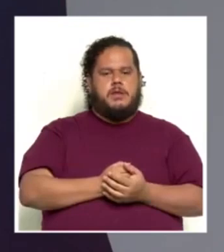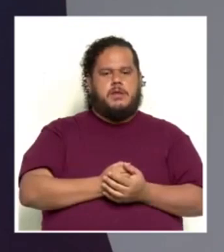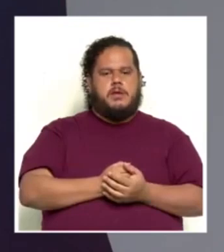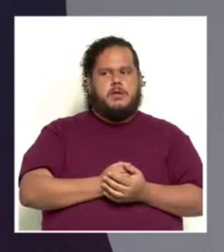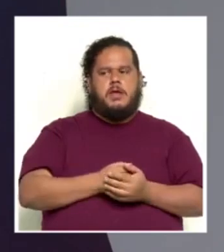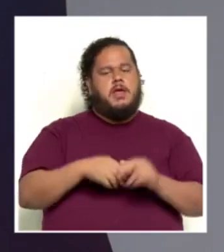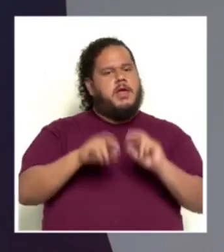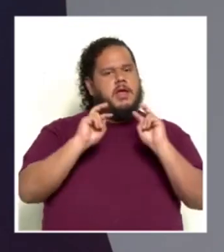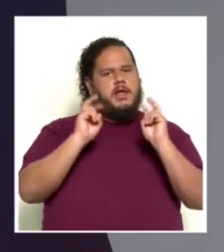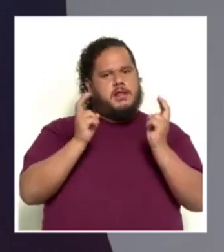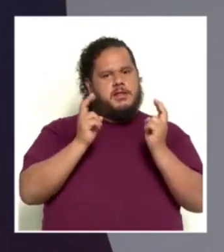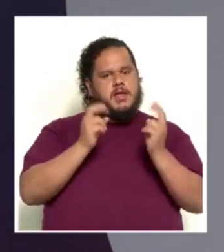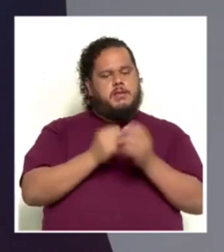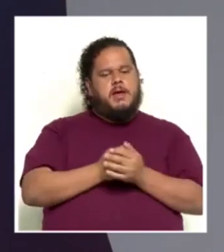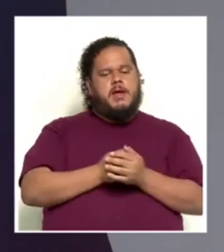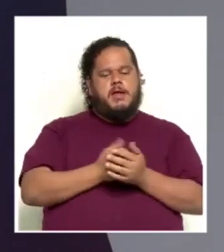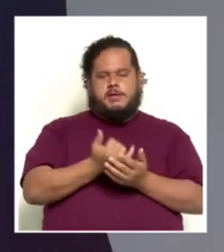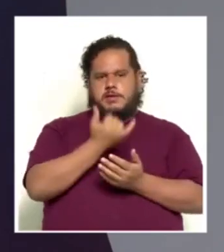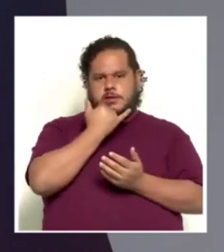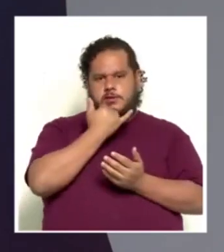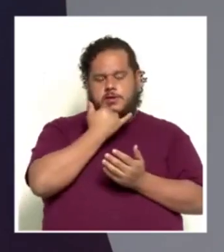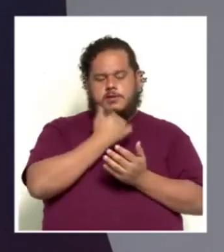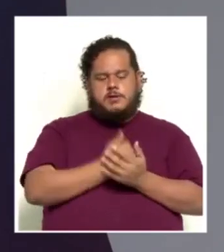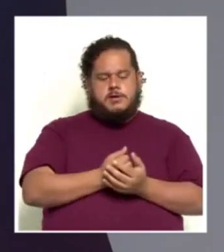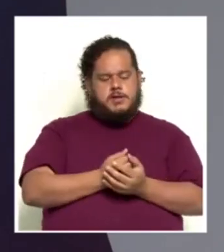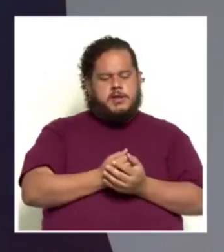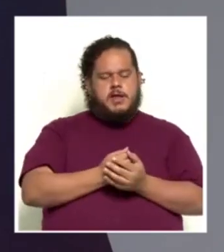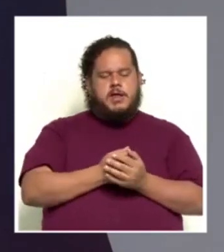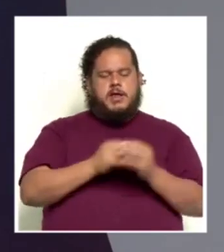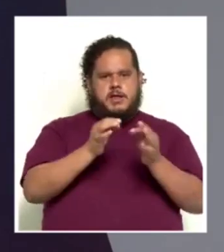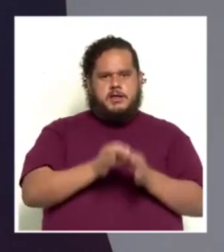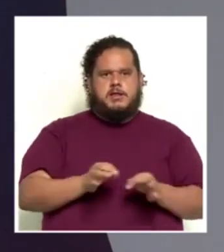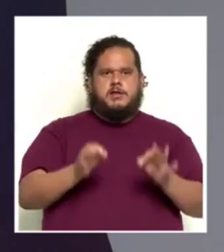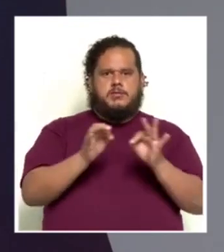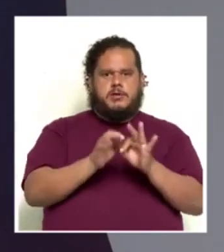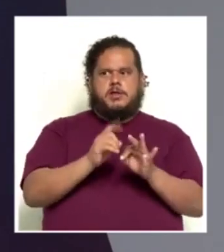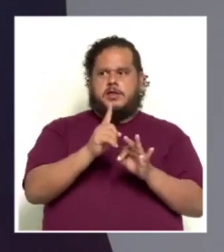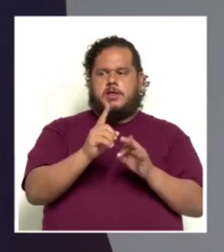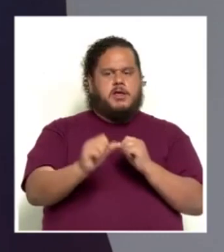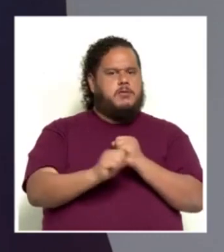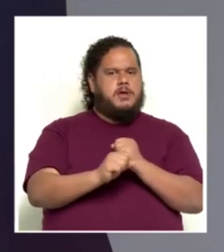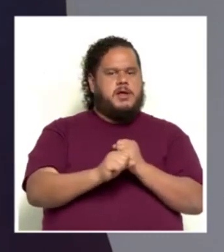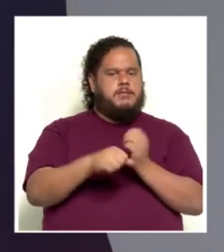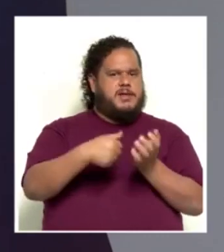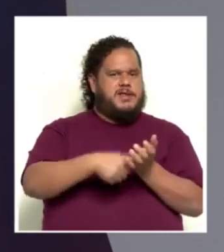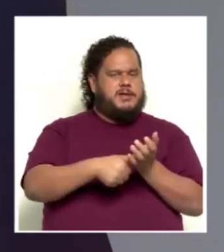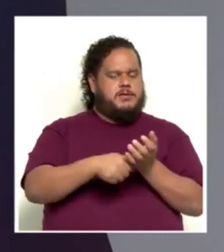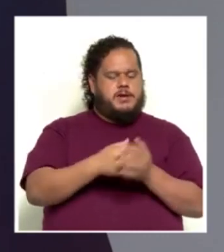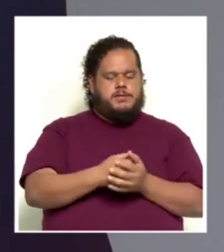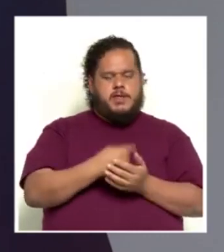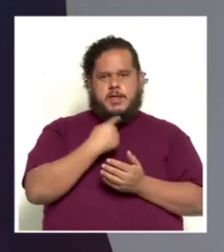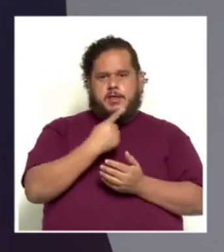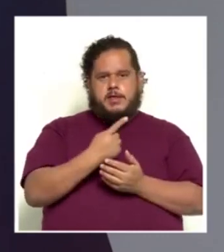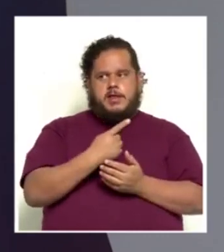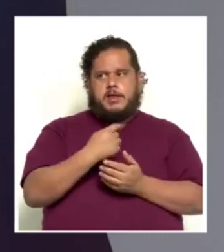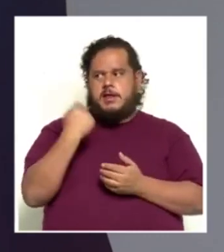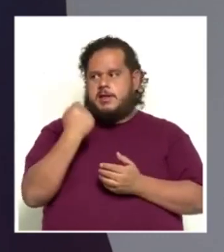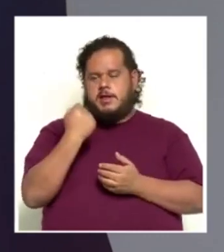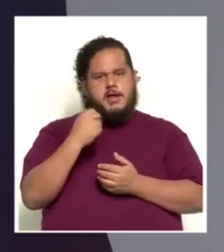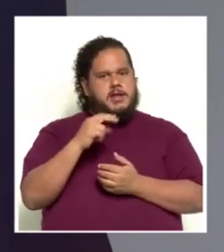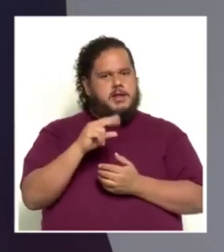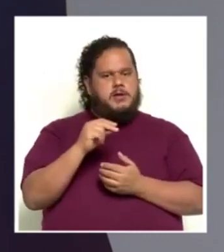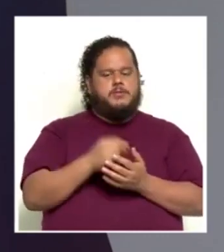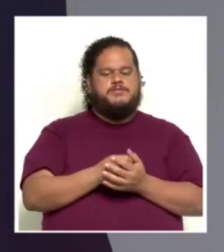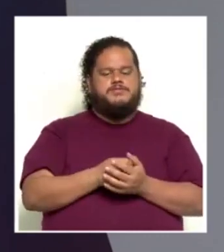El tema de los errores es clave en una campaña electoral. Dicen que gana no el